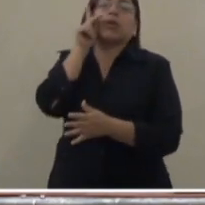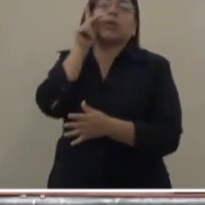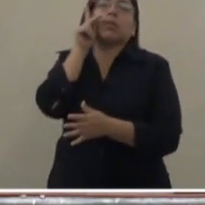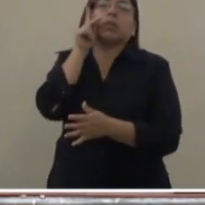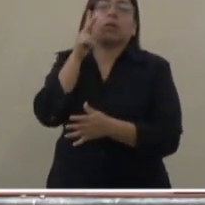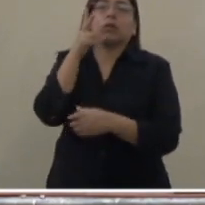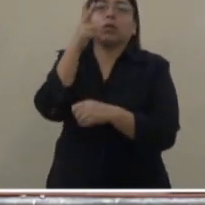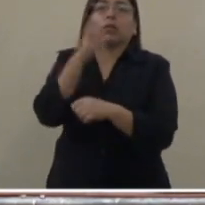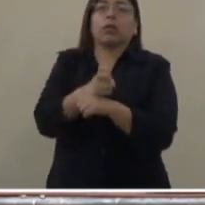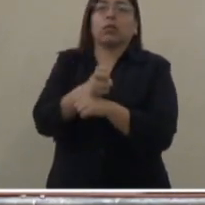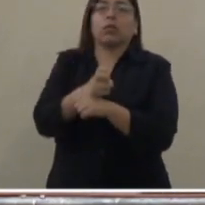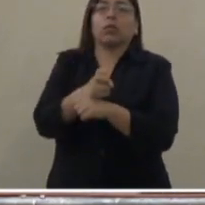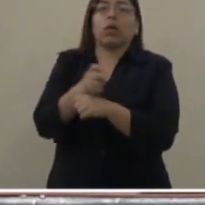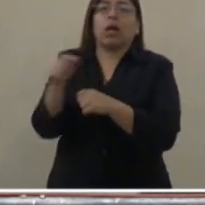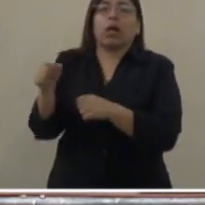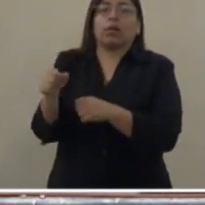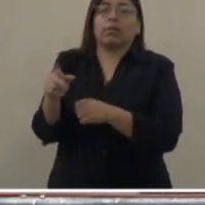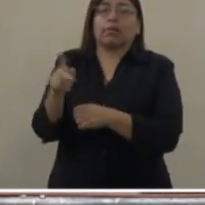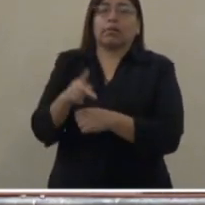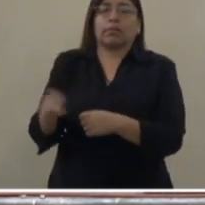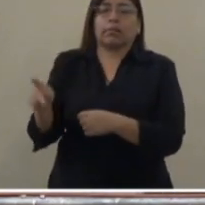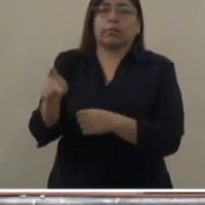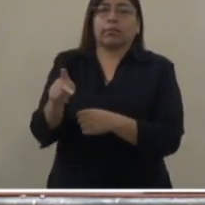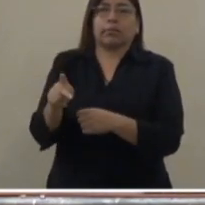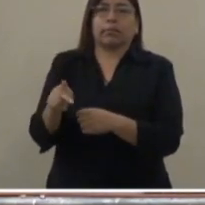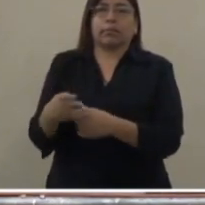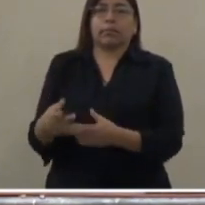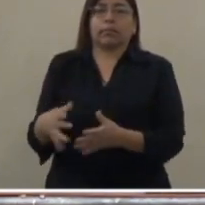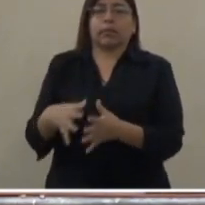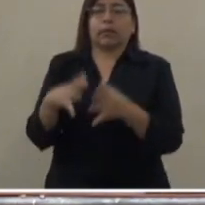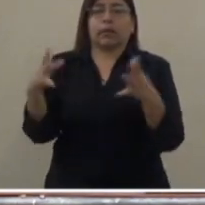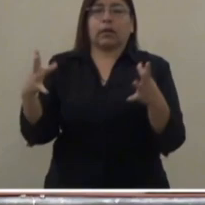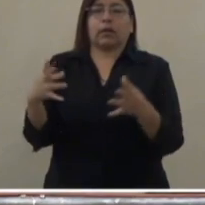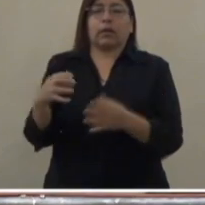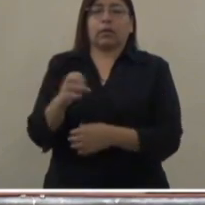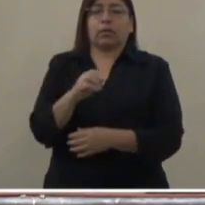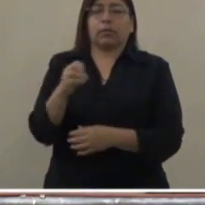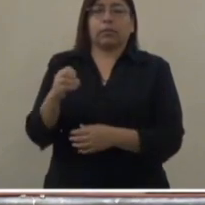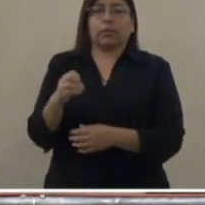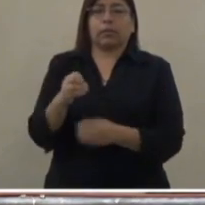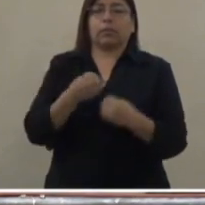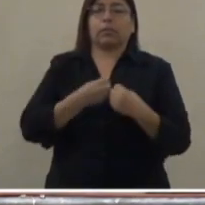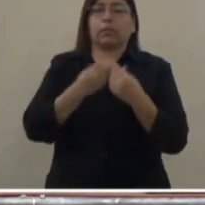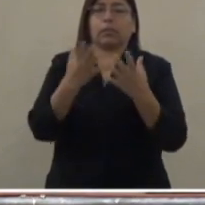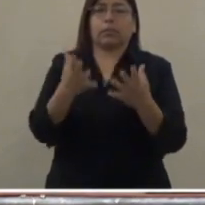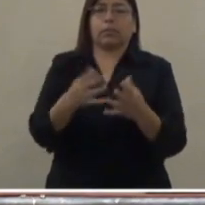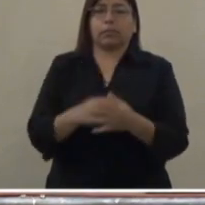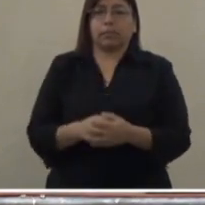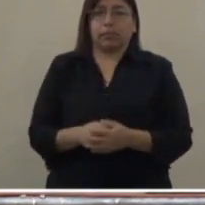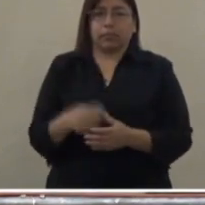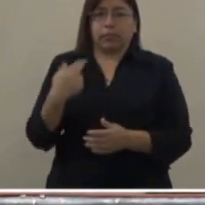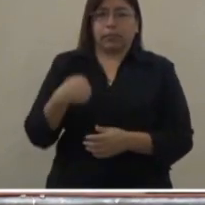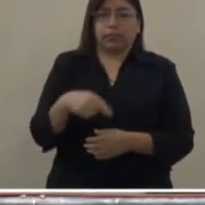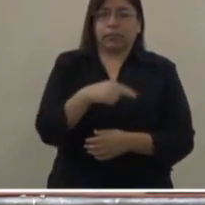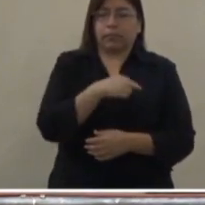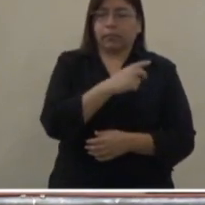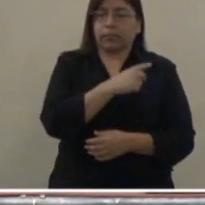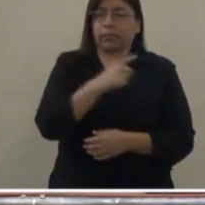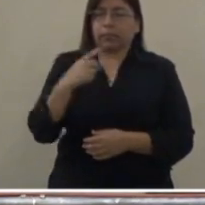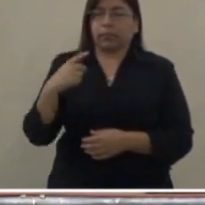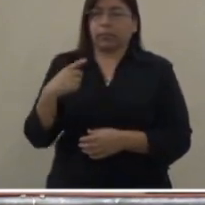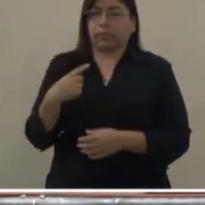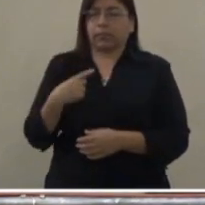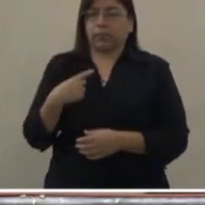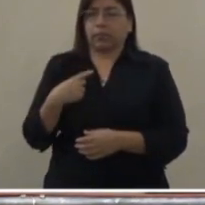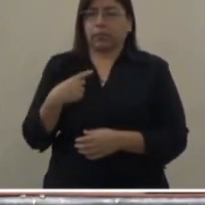caridad organizada. Así tenemos que vivir los fieles en este